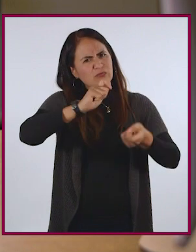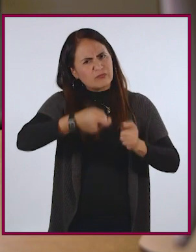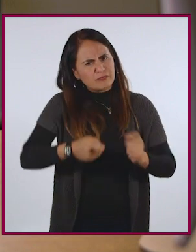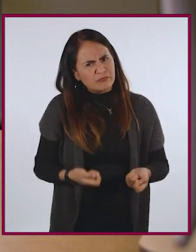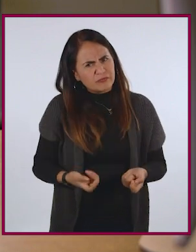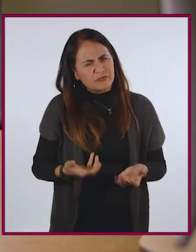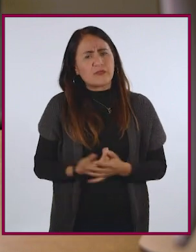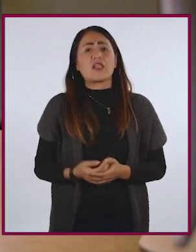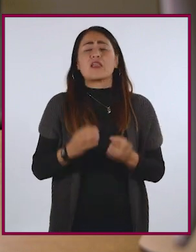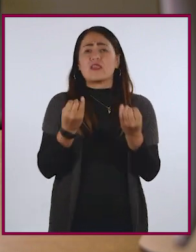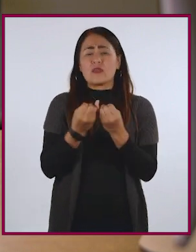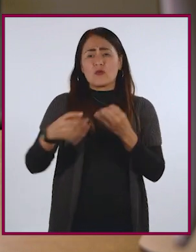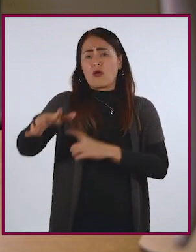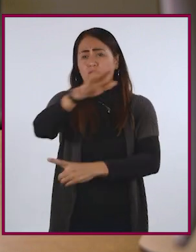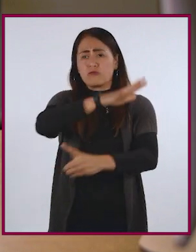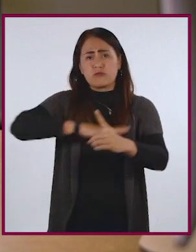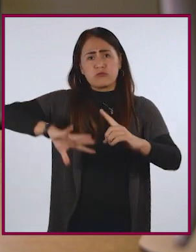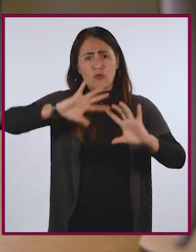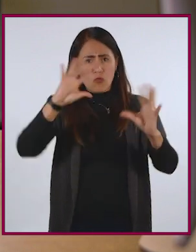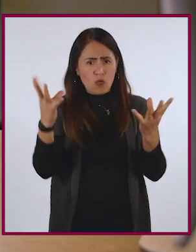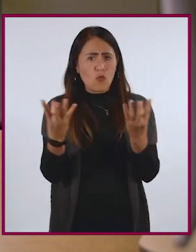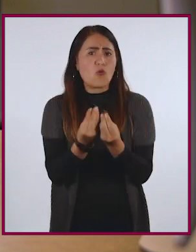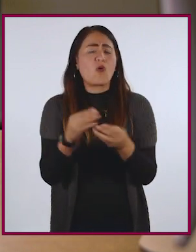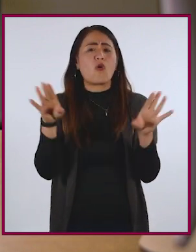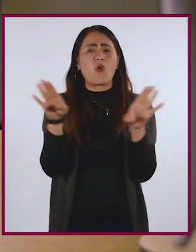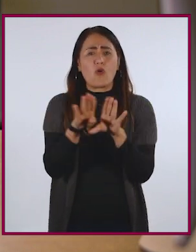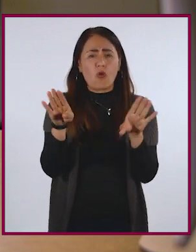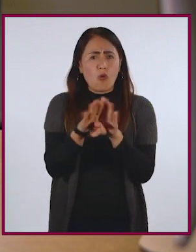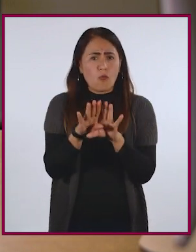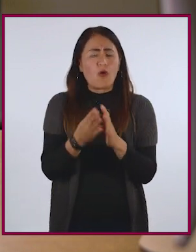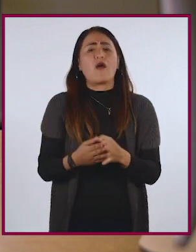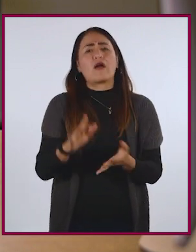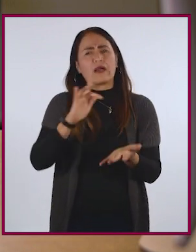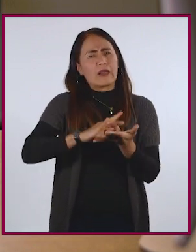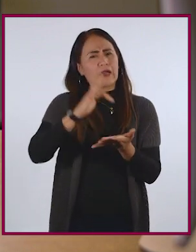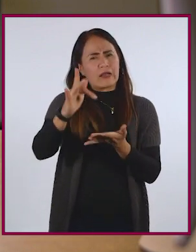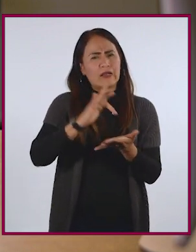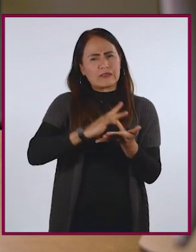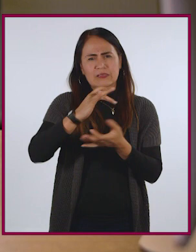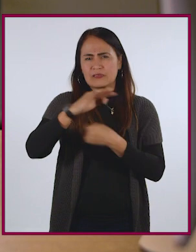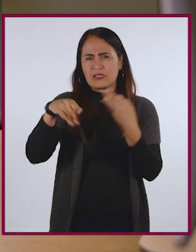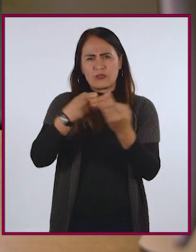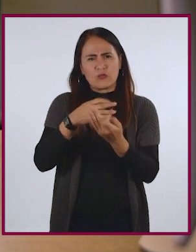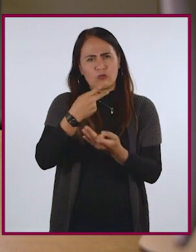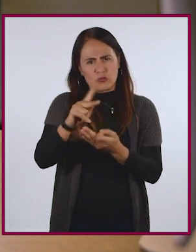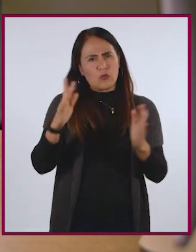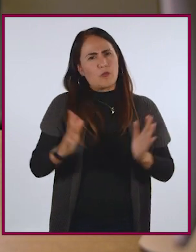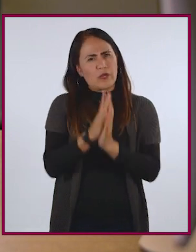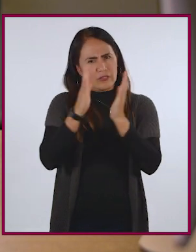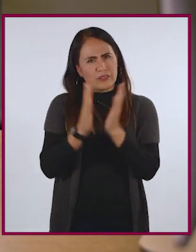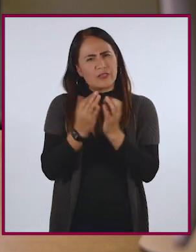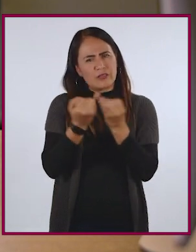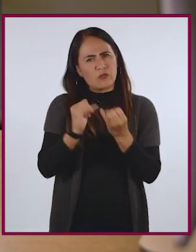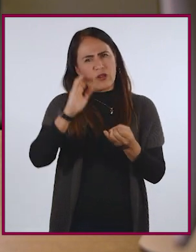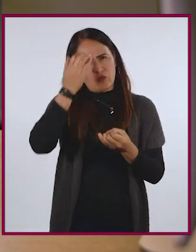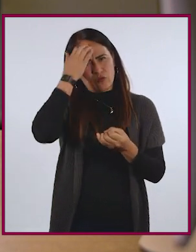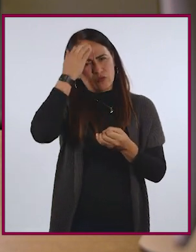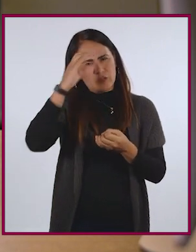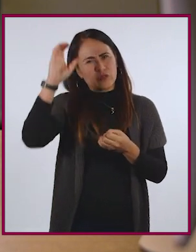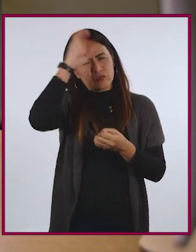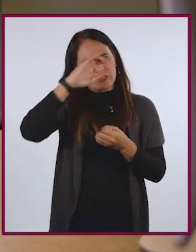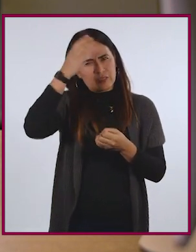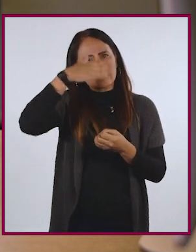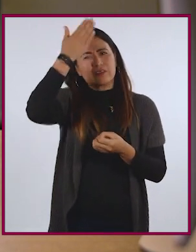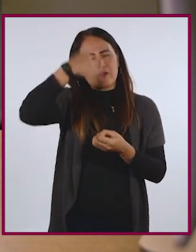cómo se conforma la diversidad en el mundo y en sus culturas. Agradecemos a todos su participación, valorando conocimientos científicos